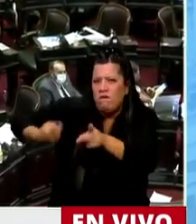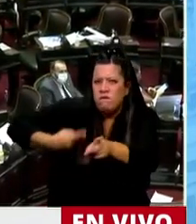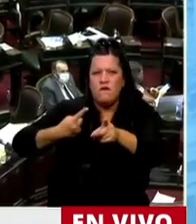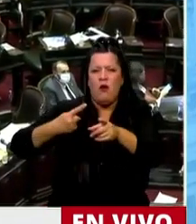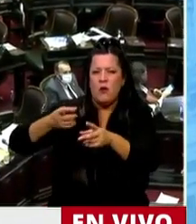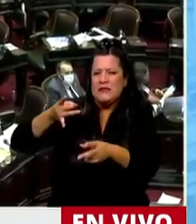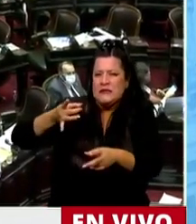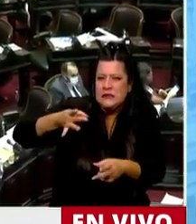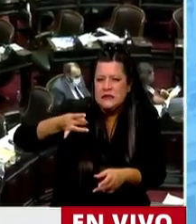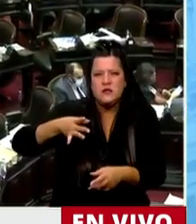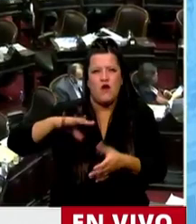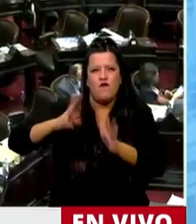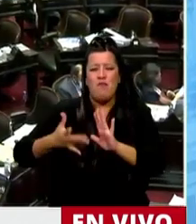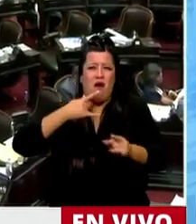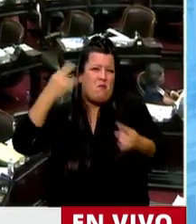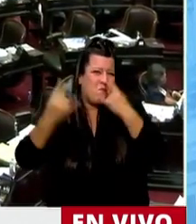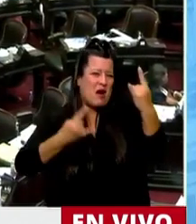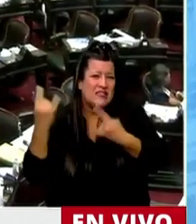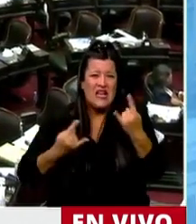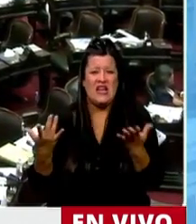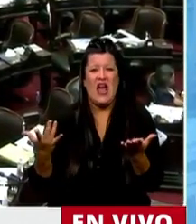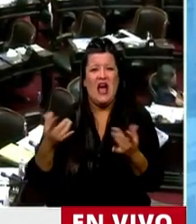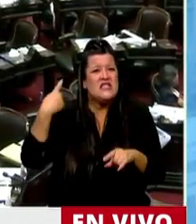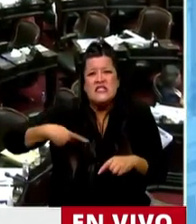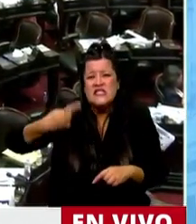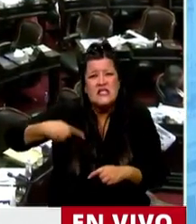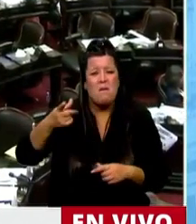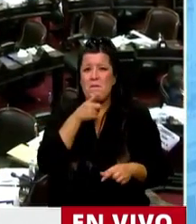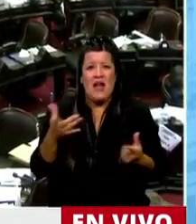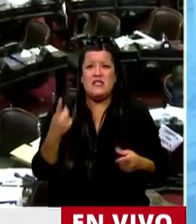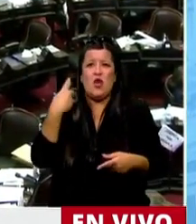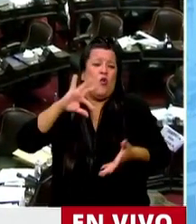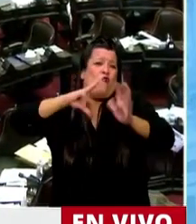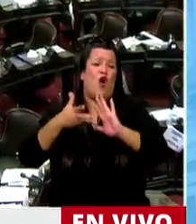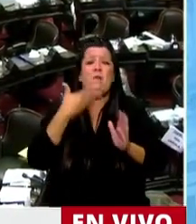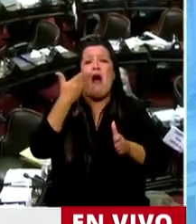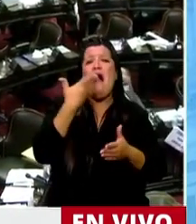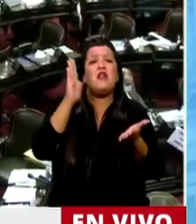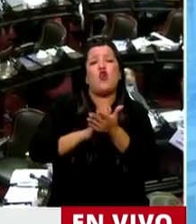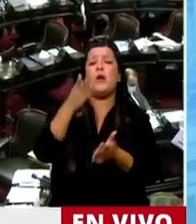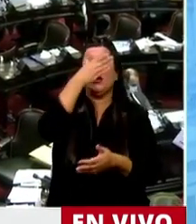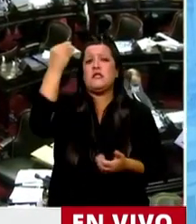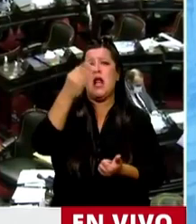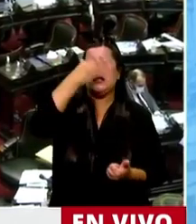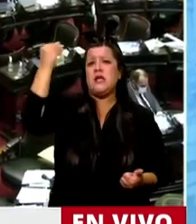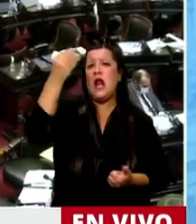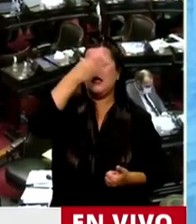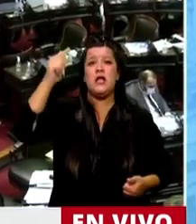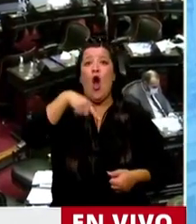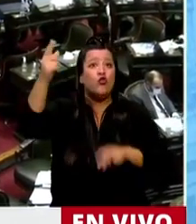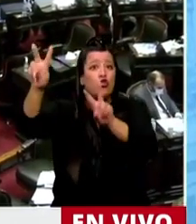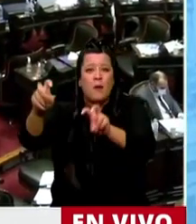a calumniar, se dedicaron todo el tiempo, parecía que lo único que tenían para hablar era de Cristina. No había otro